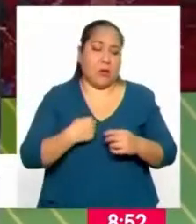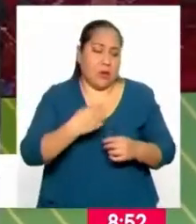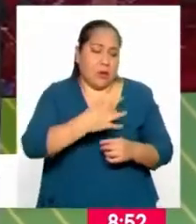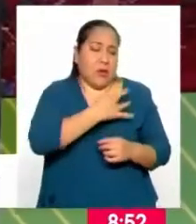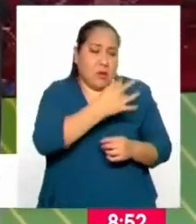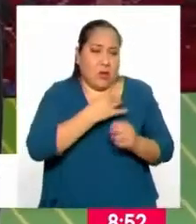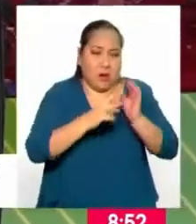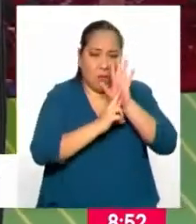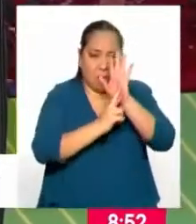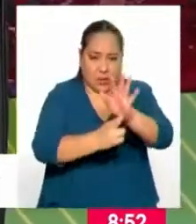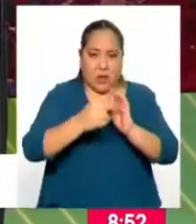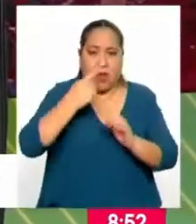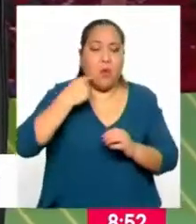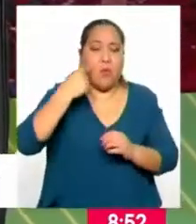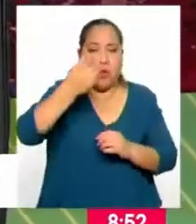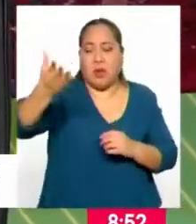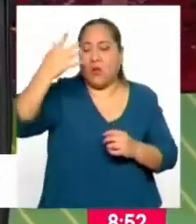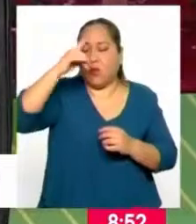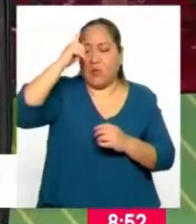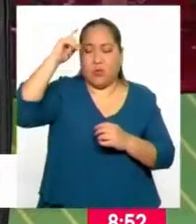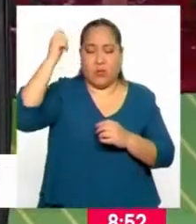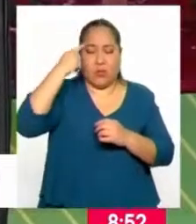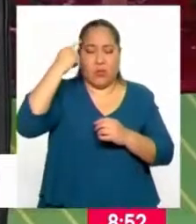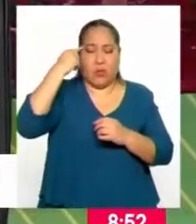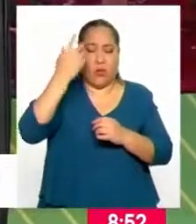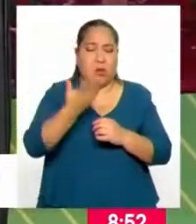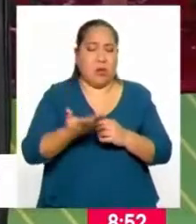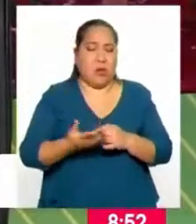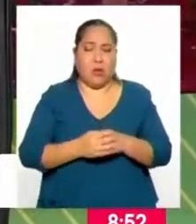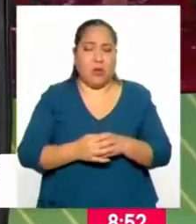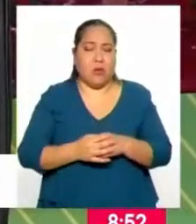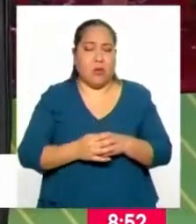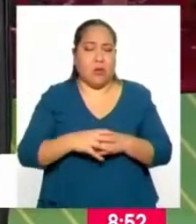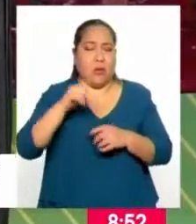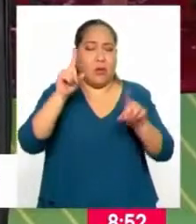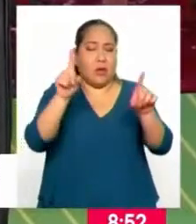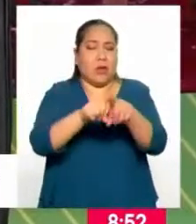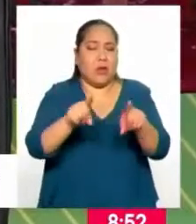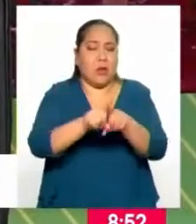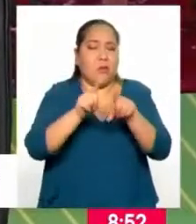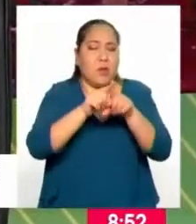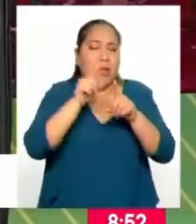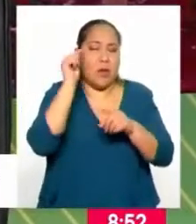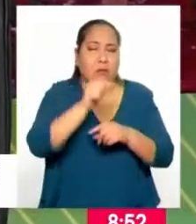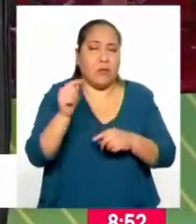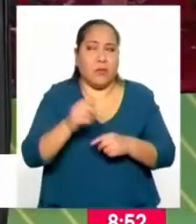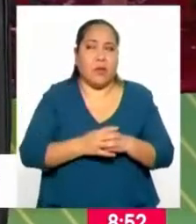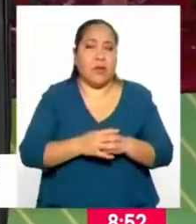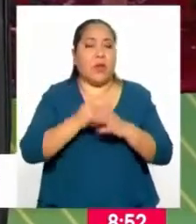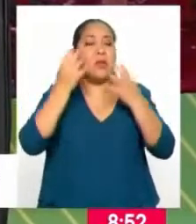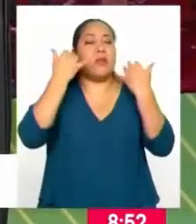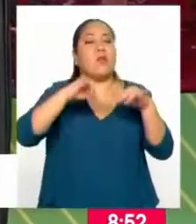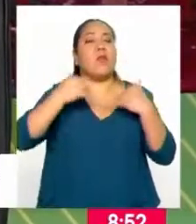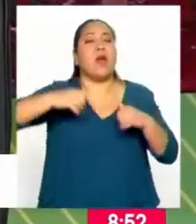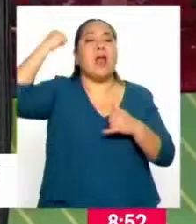en él una opción política, sino que además está en juego el derecho a elegir de